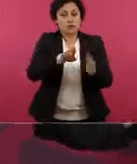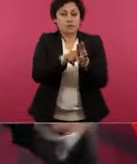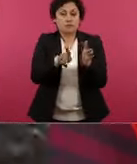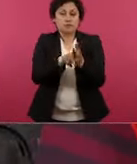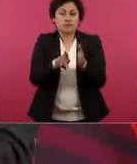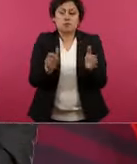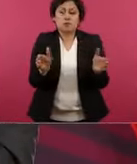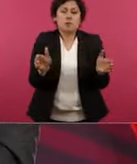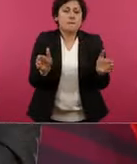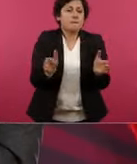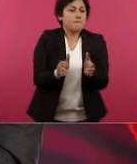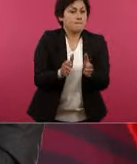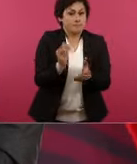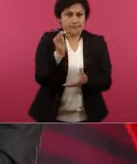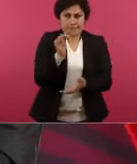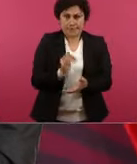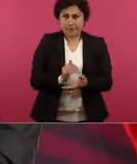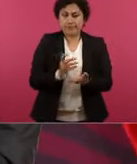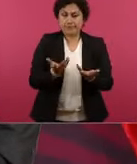medianas.